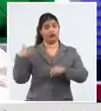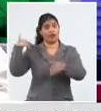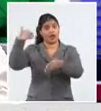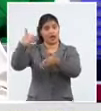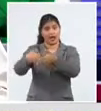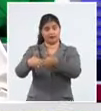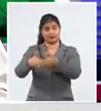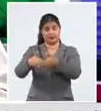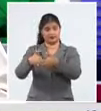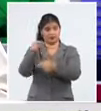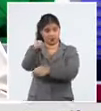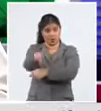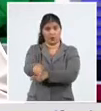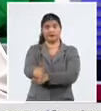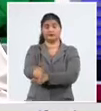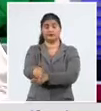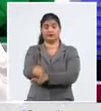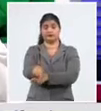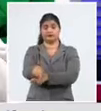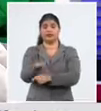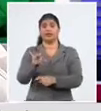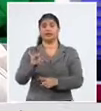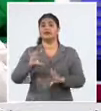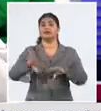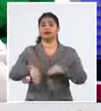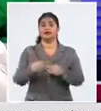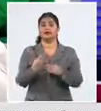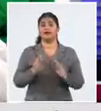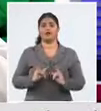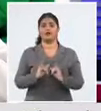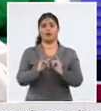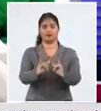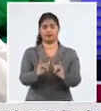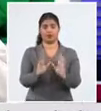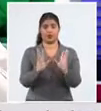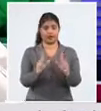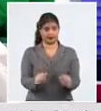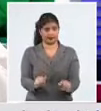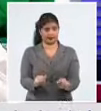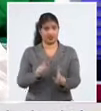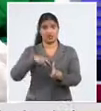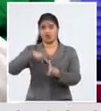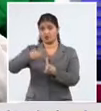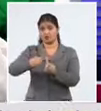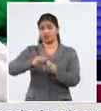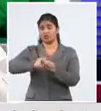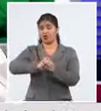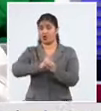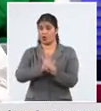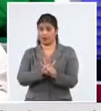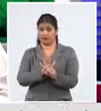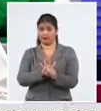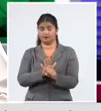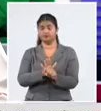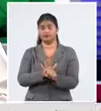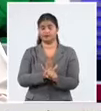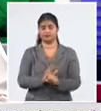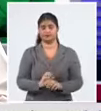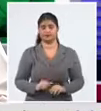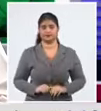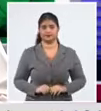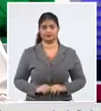de ayer, en los últimos 15 días, tasa de incidencia de casos confirmados de COVID por